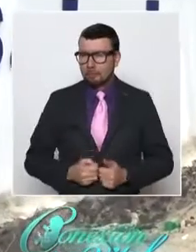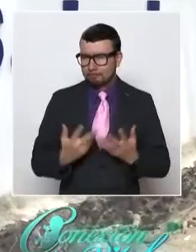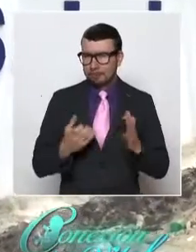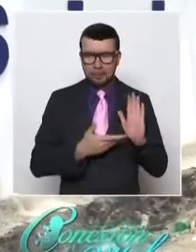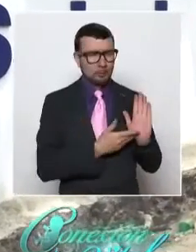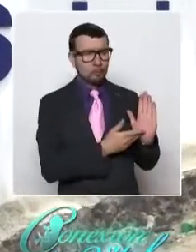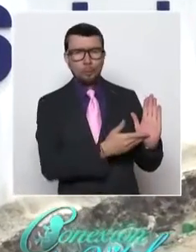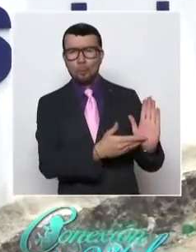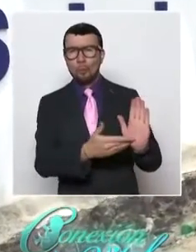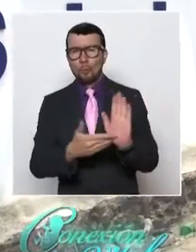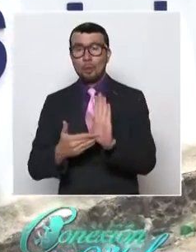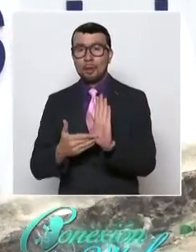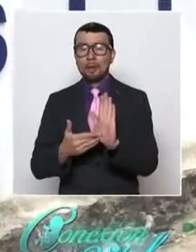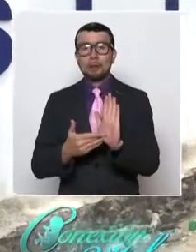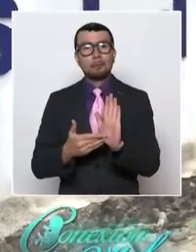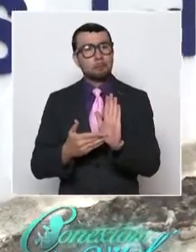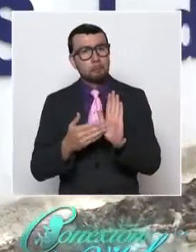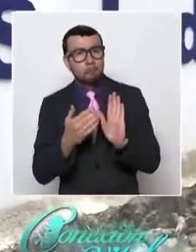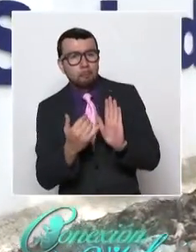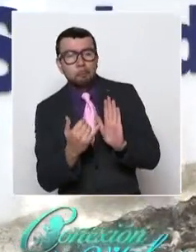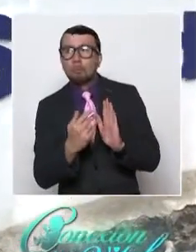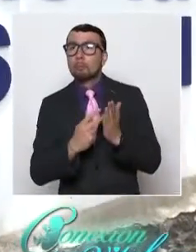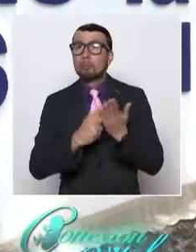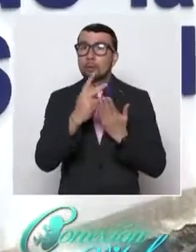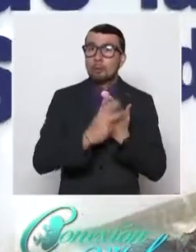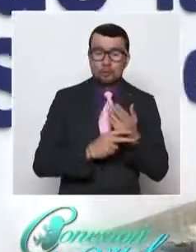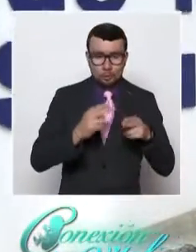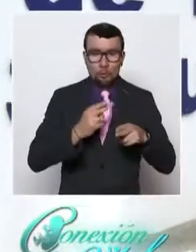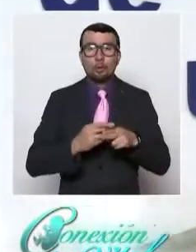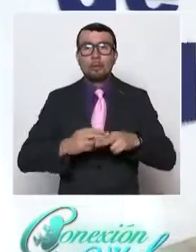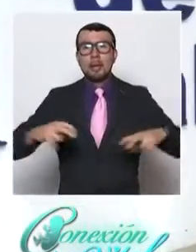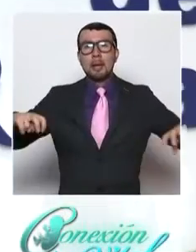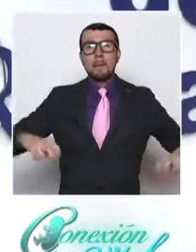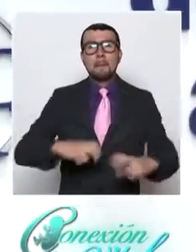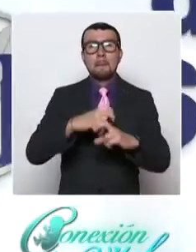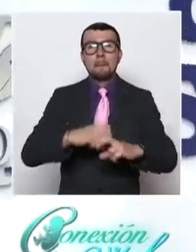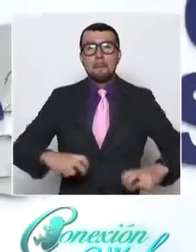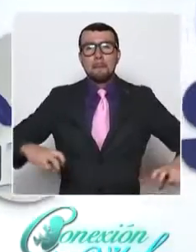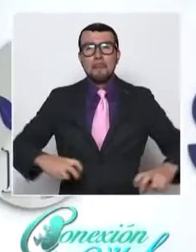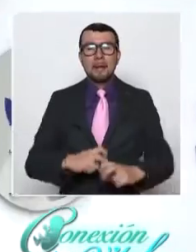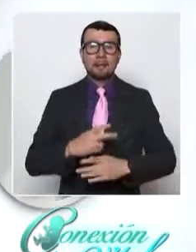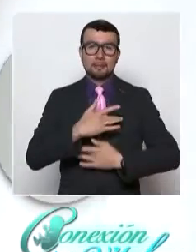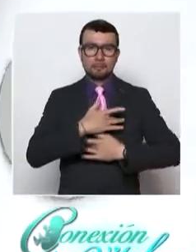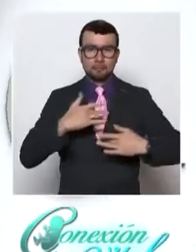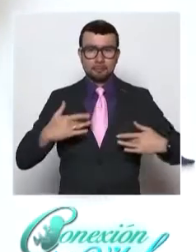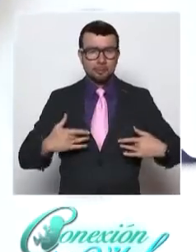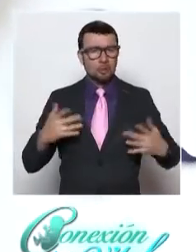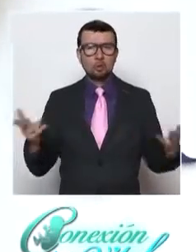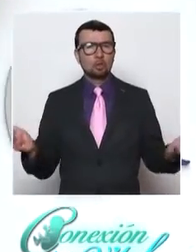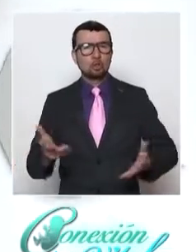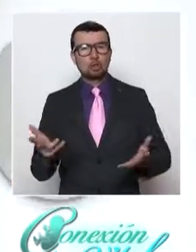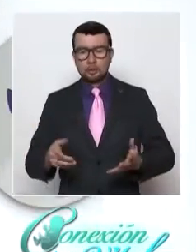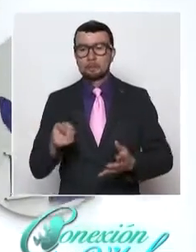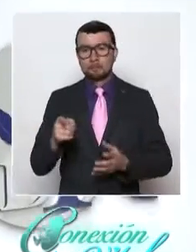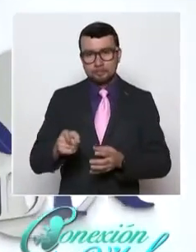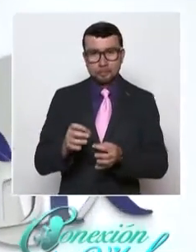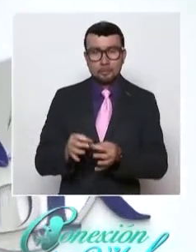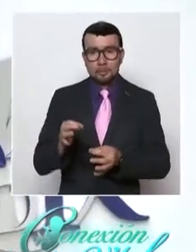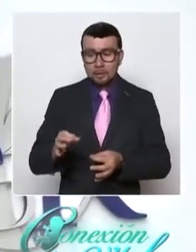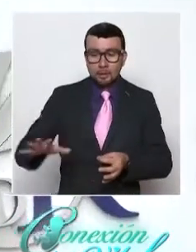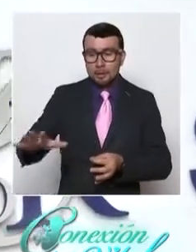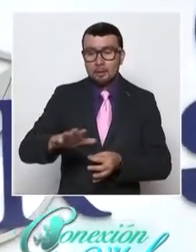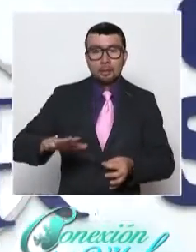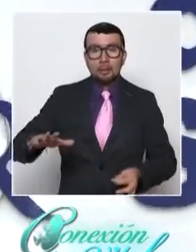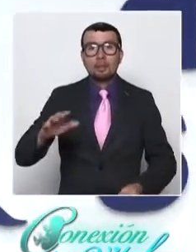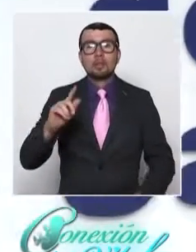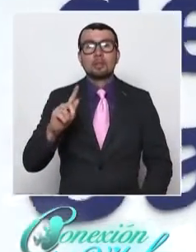ustedes el proyecto llamado Parque de la Salud en la Florida, en el sector de